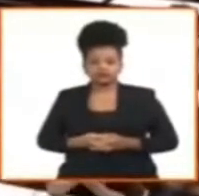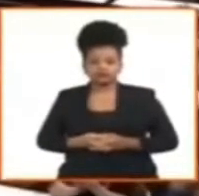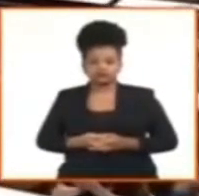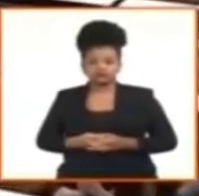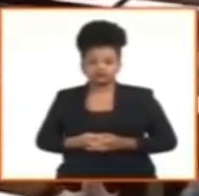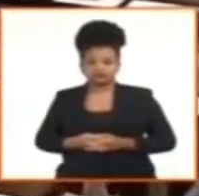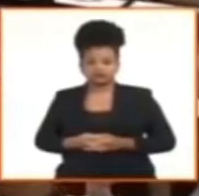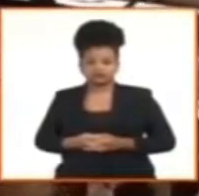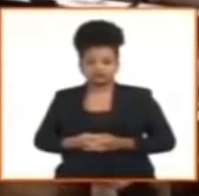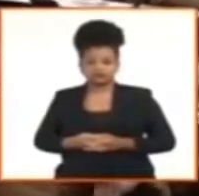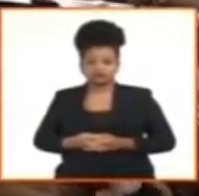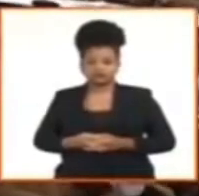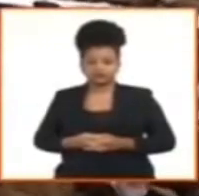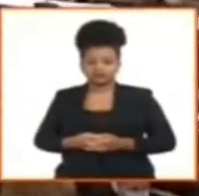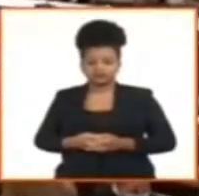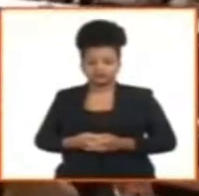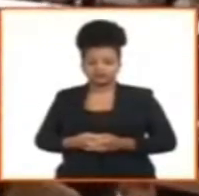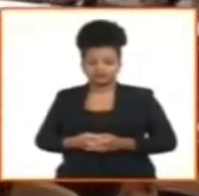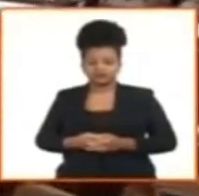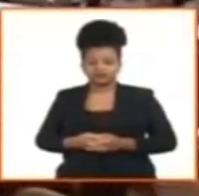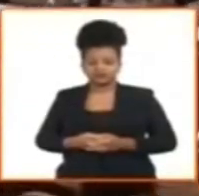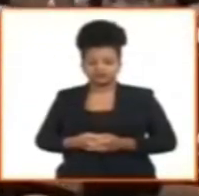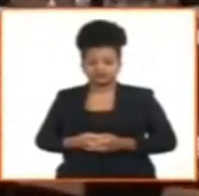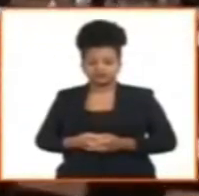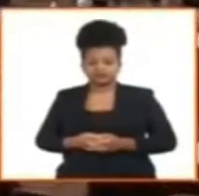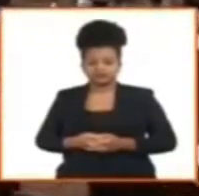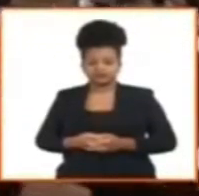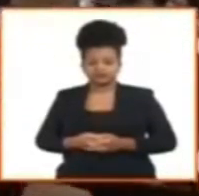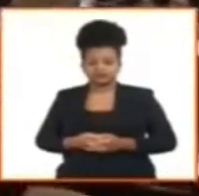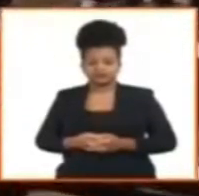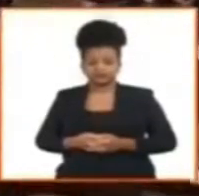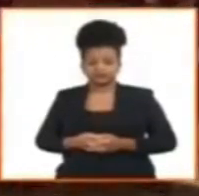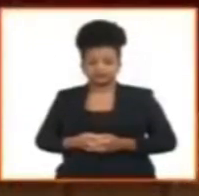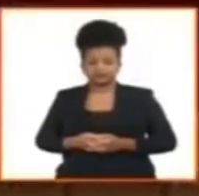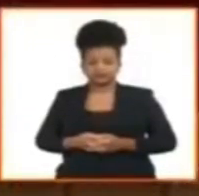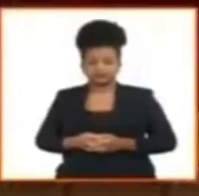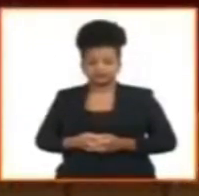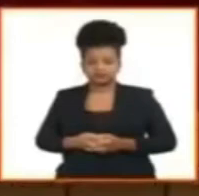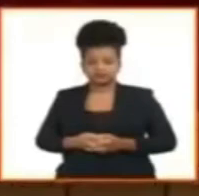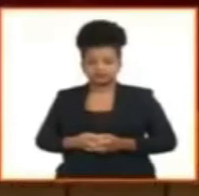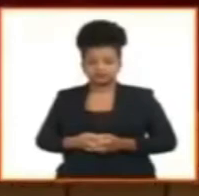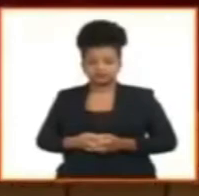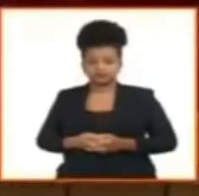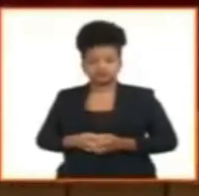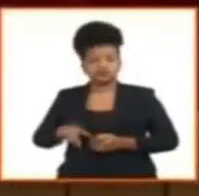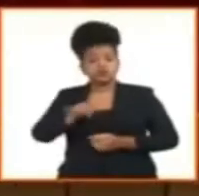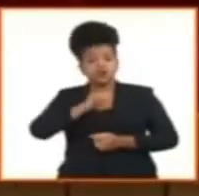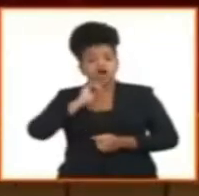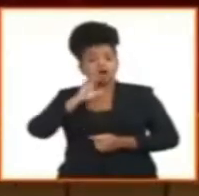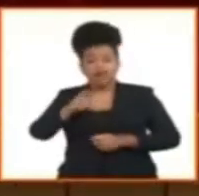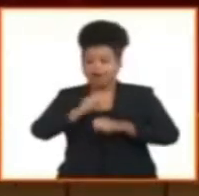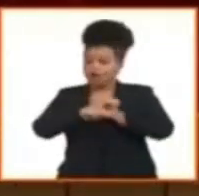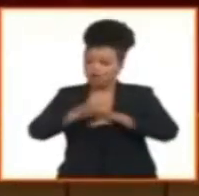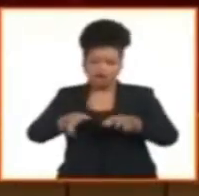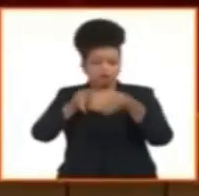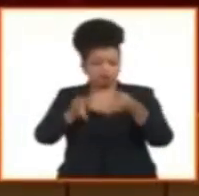Y para no defraudar y para ser honestos con nosotros mismos,